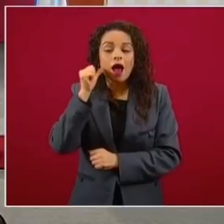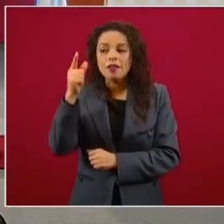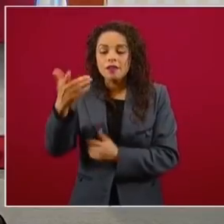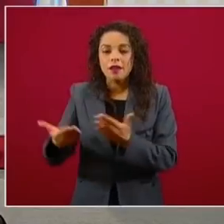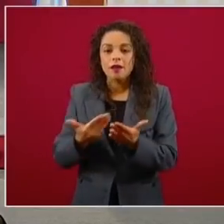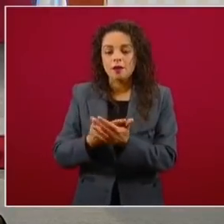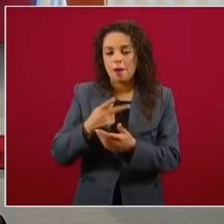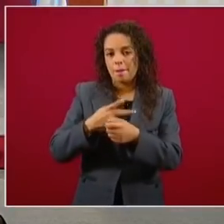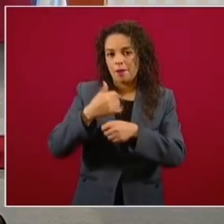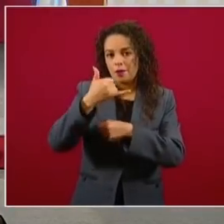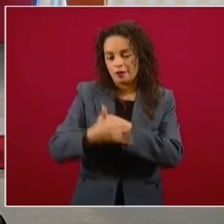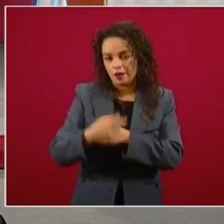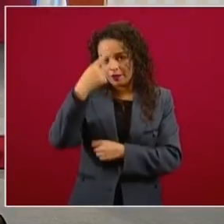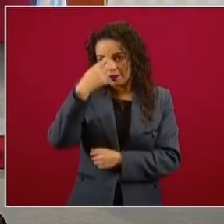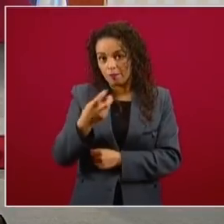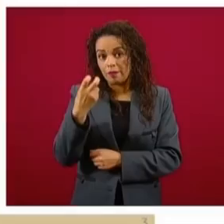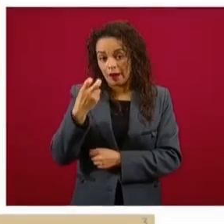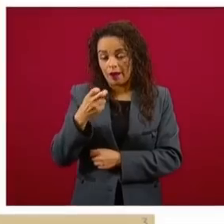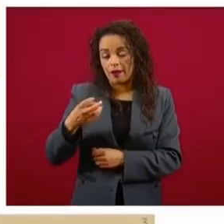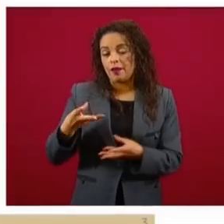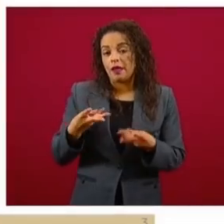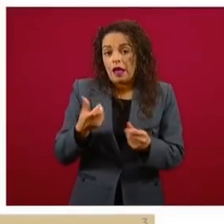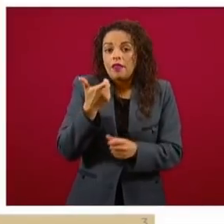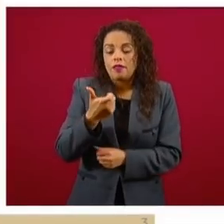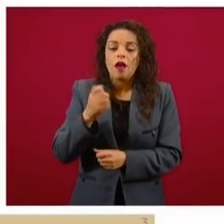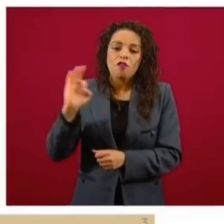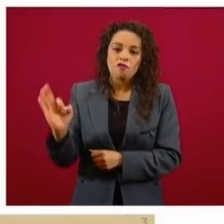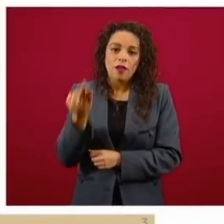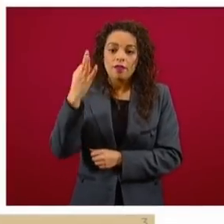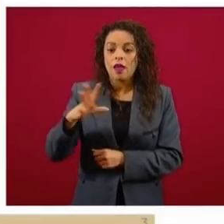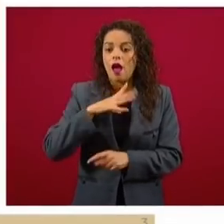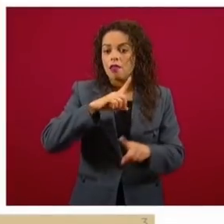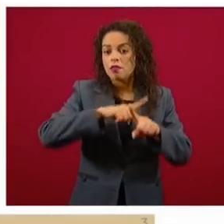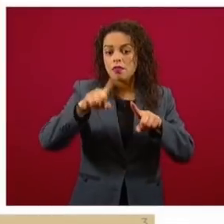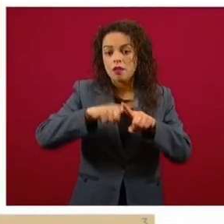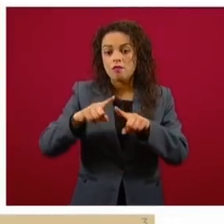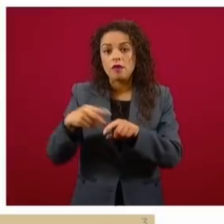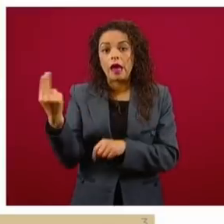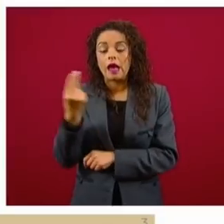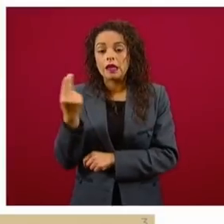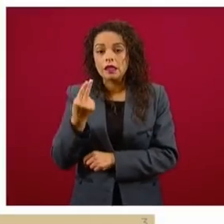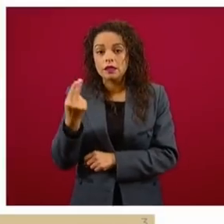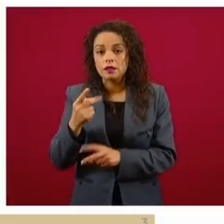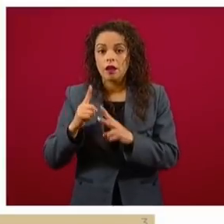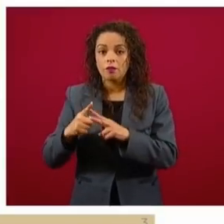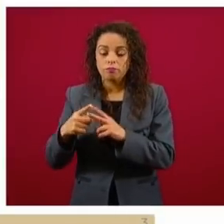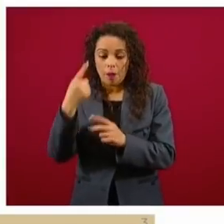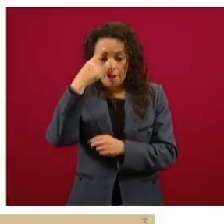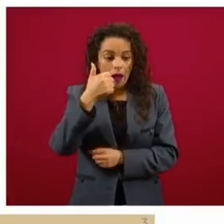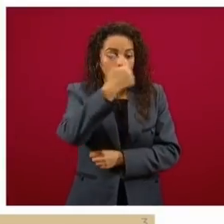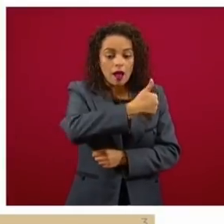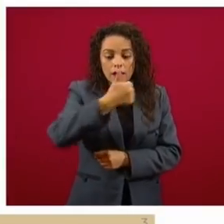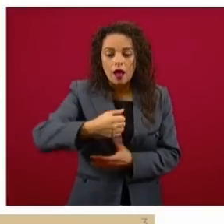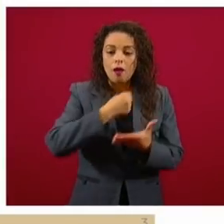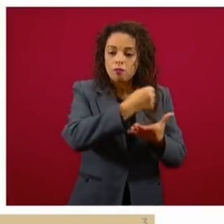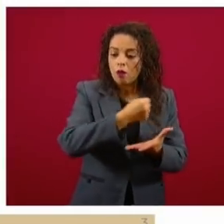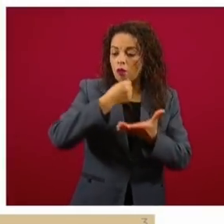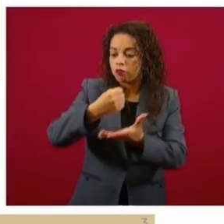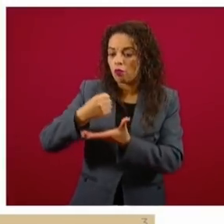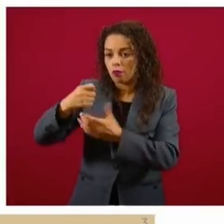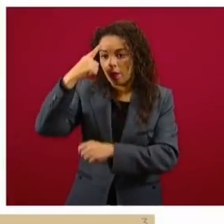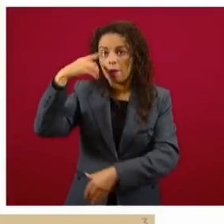de presupuesto de egresos de la Federación, que trae todos los gastos que está estimando el gobierno tener para el próximo